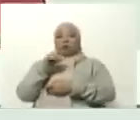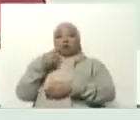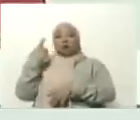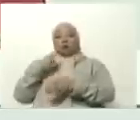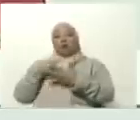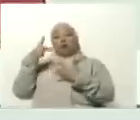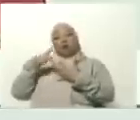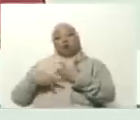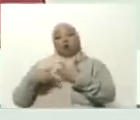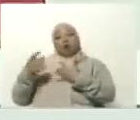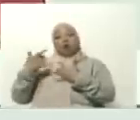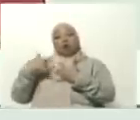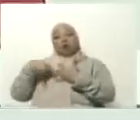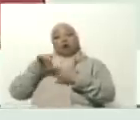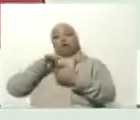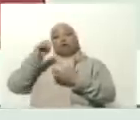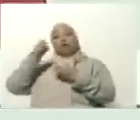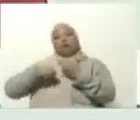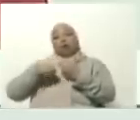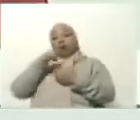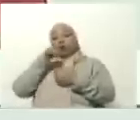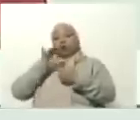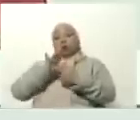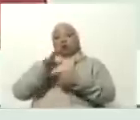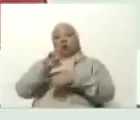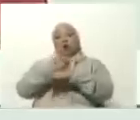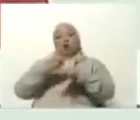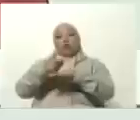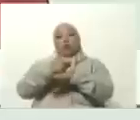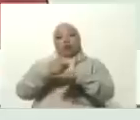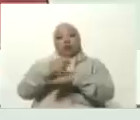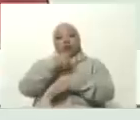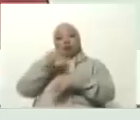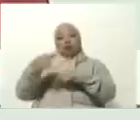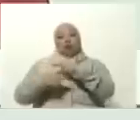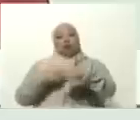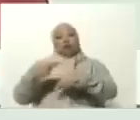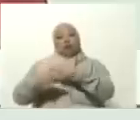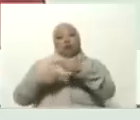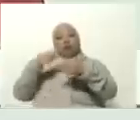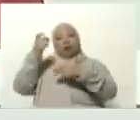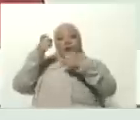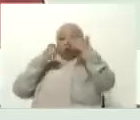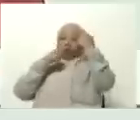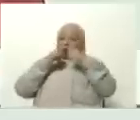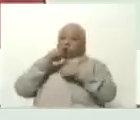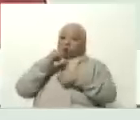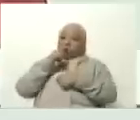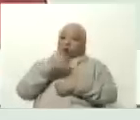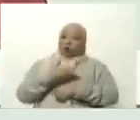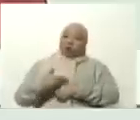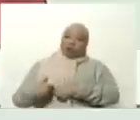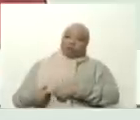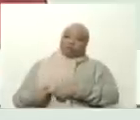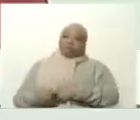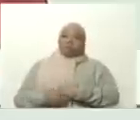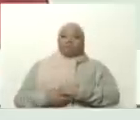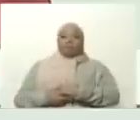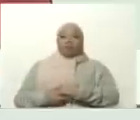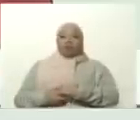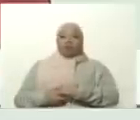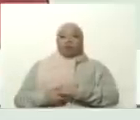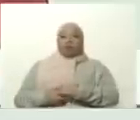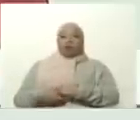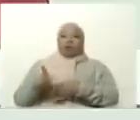son parte de las propuestas presentadas por el gobierno revolucionario, el gobierno bolivariano, el presidente Nicolás Maduro. Y